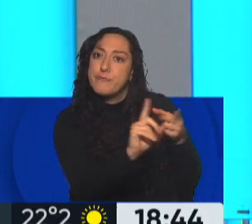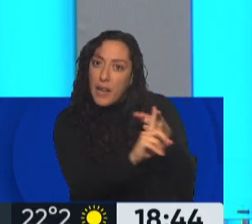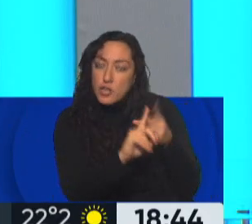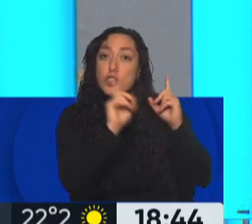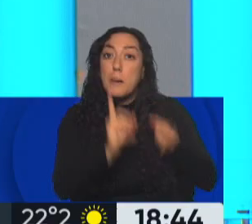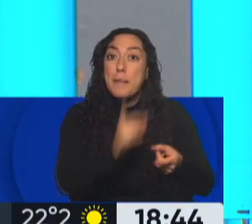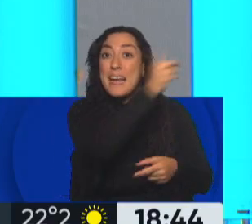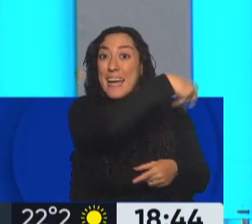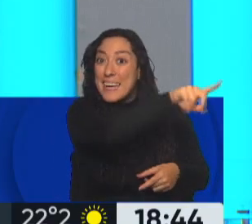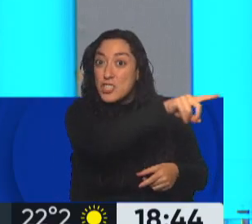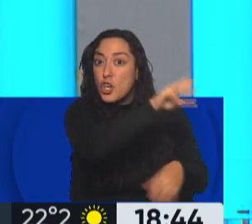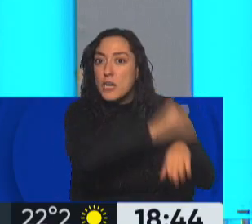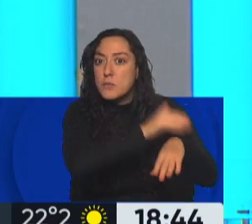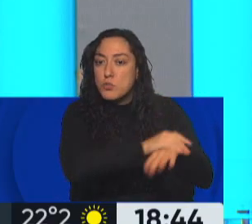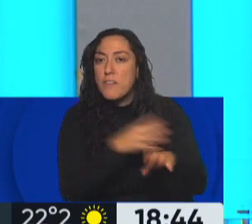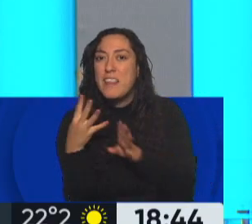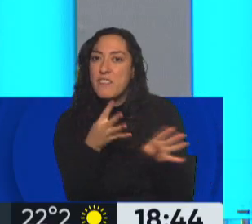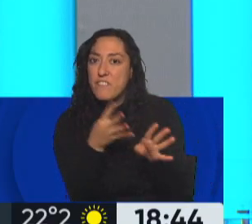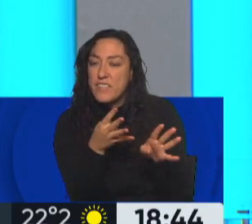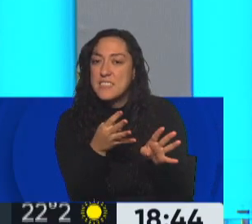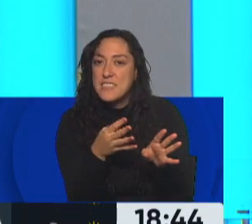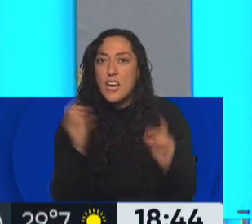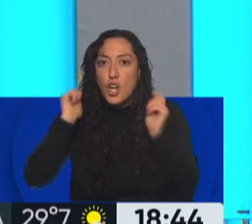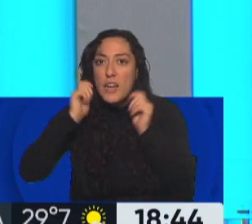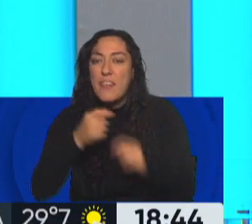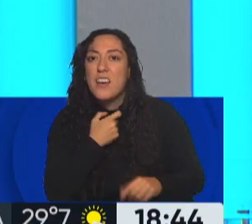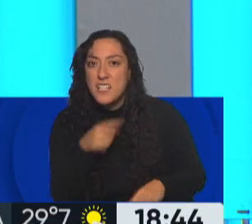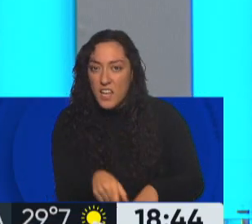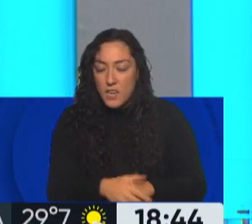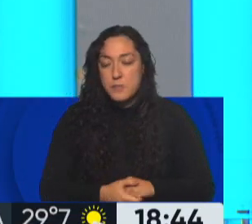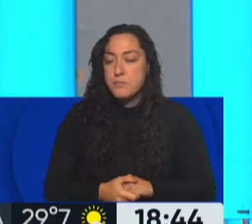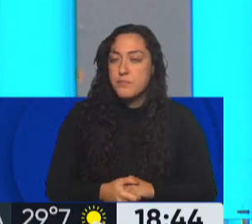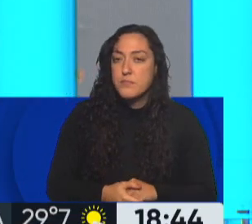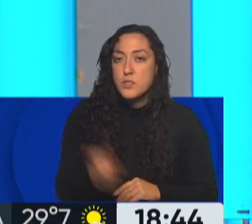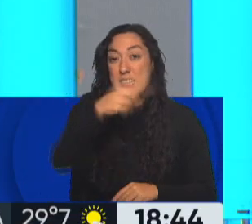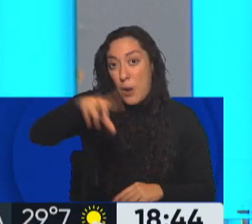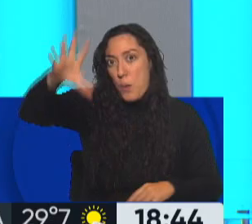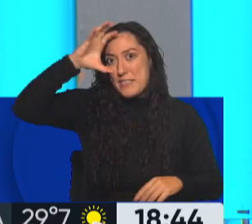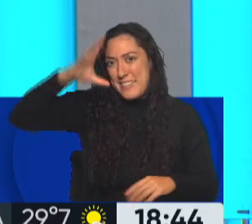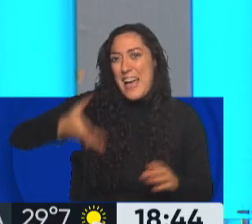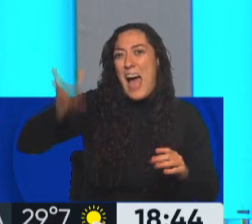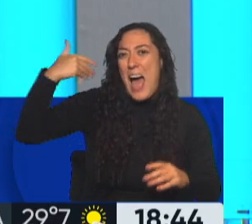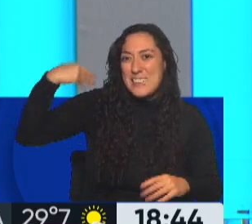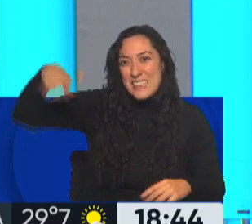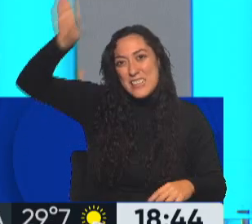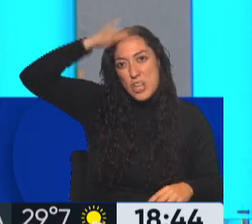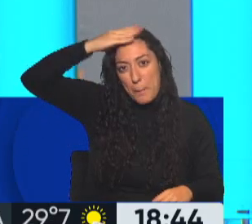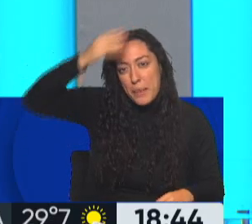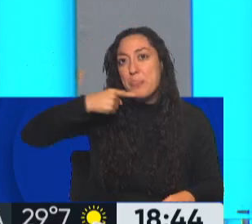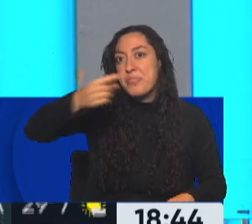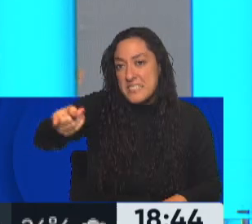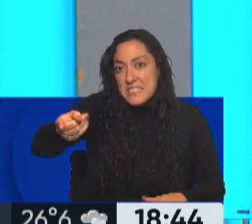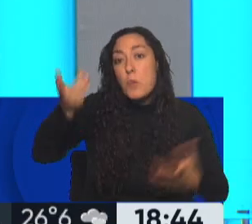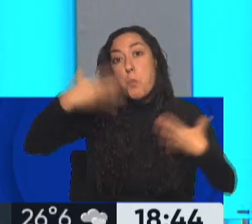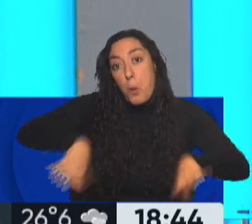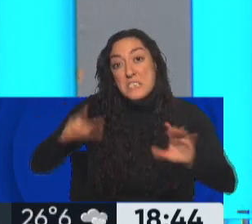Estados Unidos quien se haga cargo de la defensa de Groenlandia, ¿no? Recordemos que Donald Trump viene sosteniendo que incluso podría llegar a